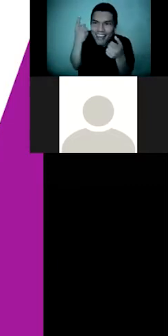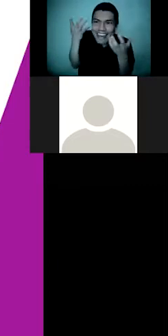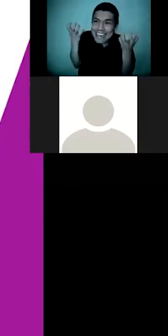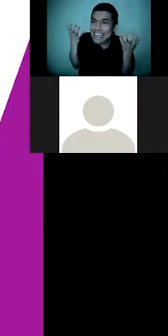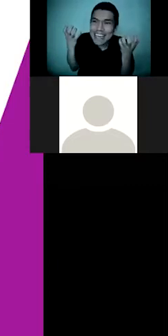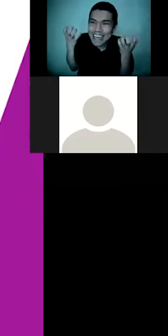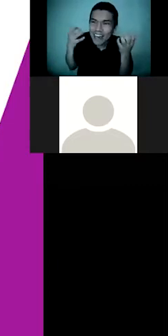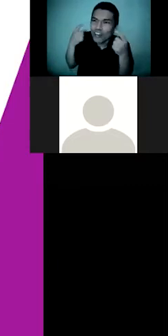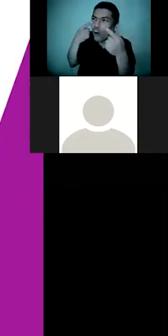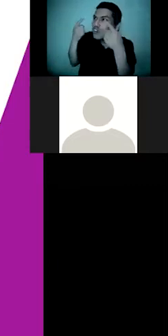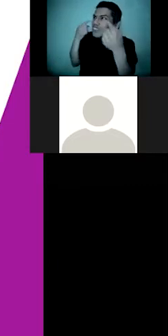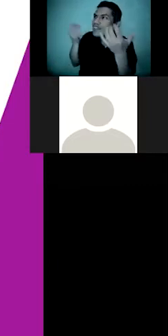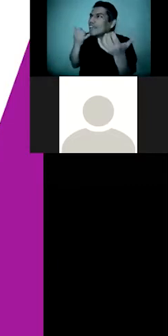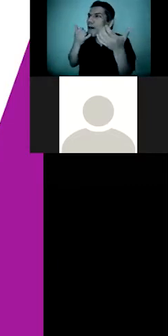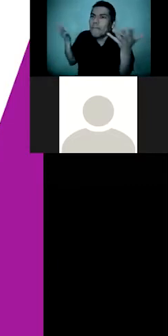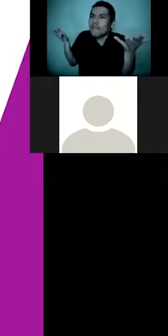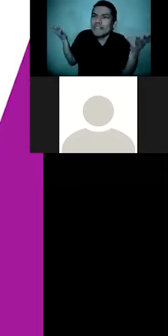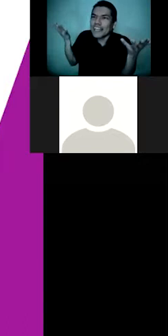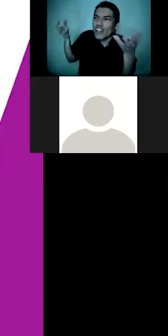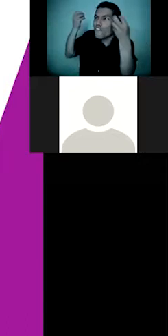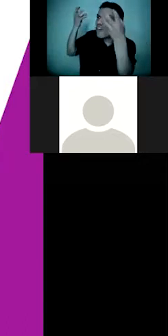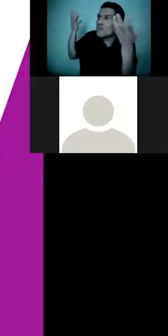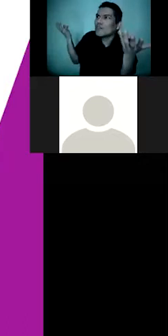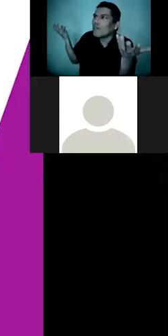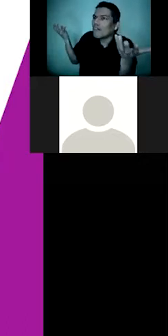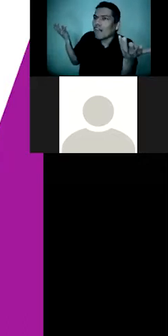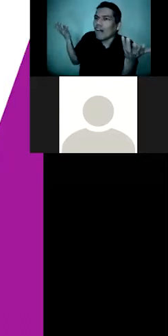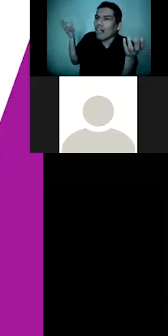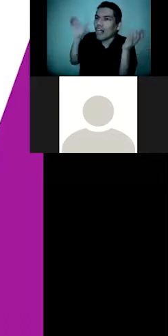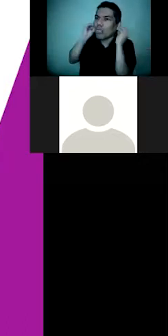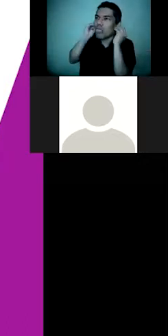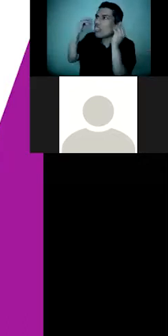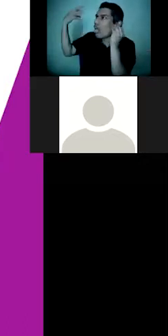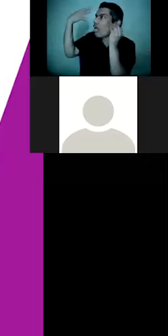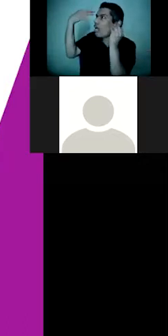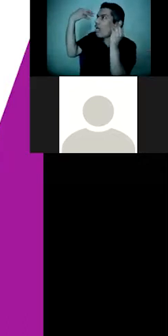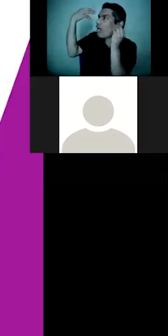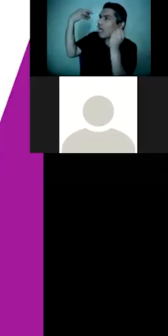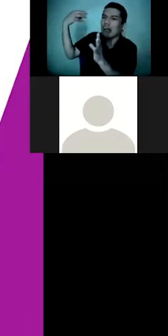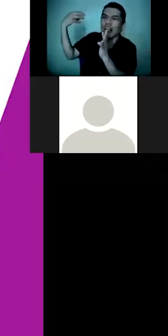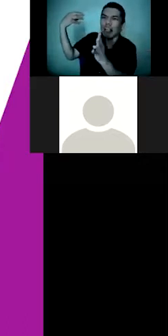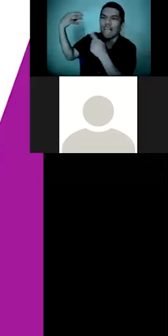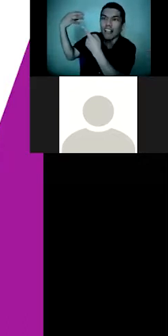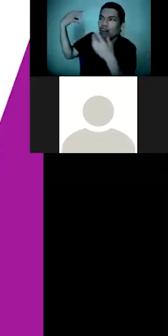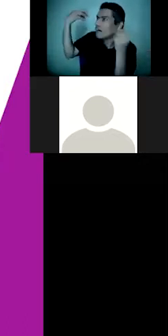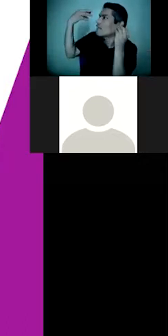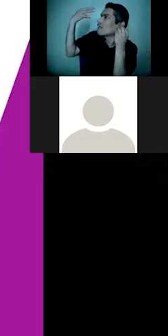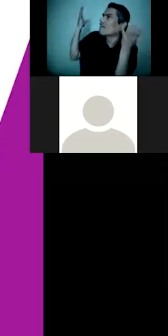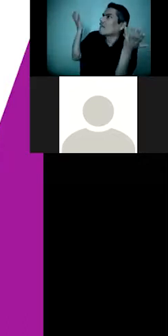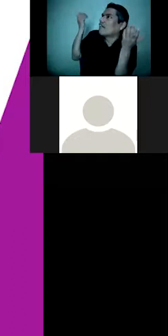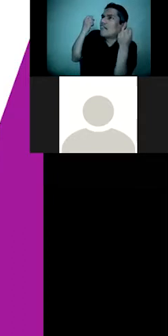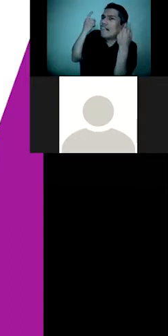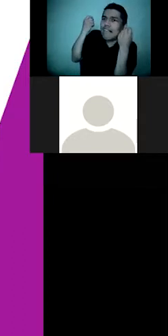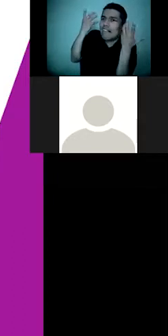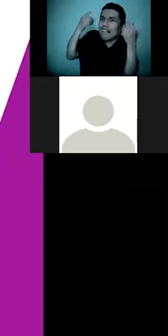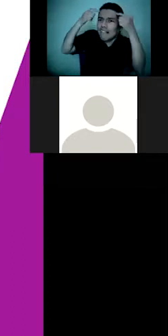Entonces quiere tener, por más que quiera, pero no le dan, porque mira las cosas, pero no les dan la información que necesita de la manera que le dan la